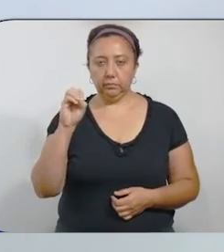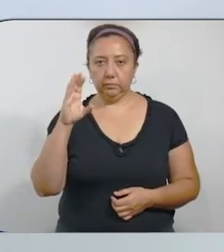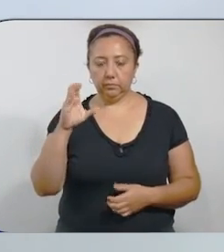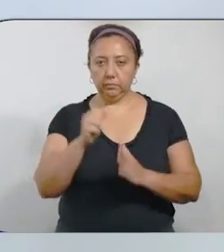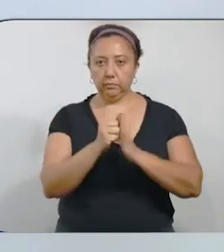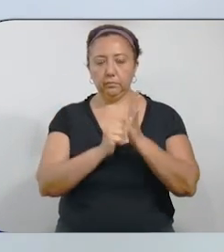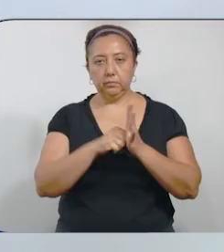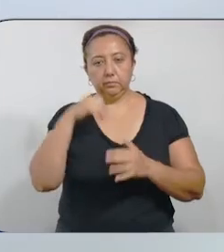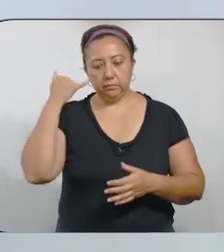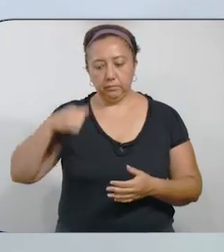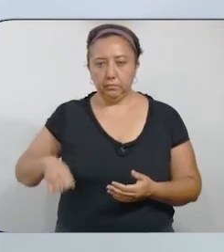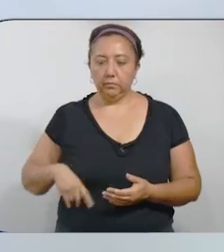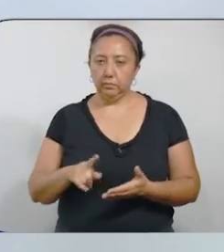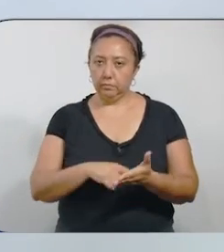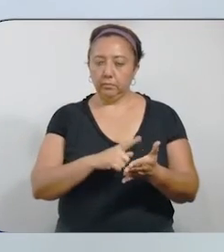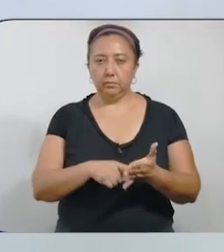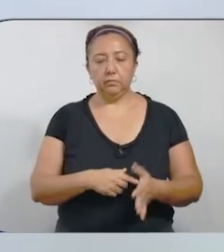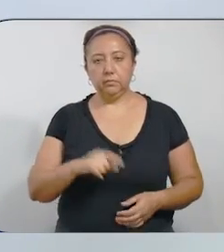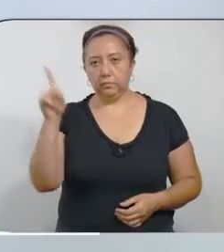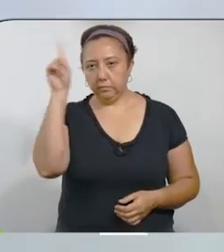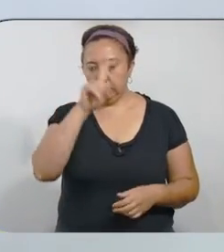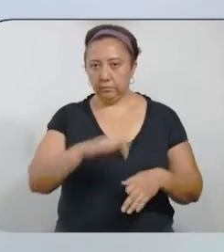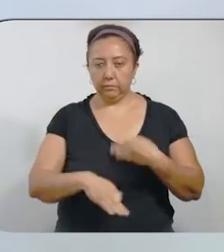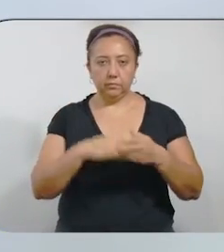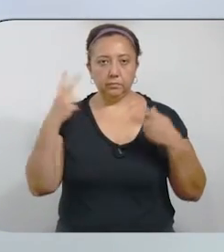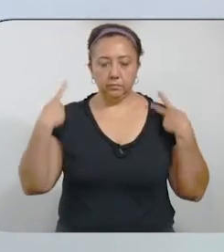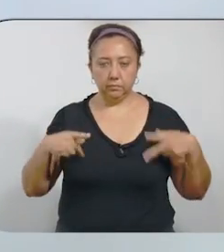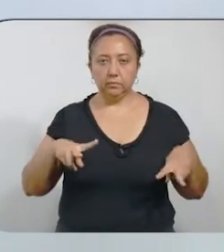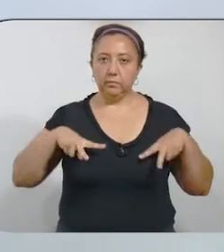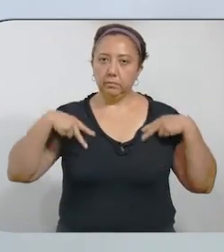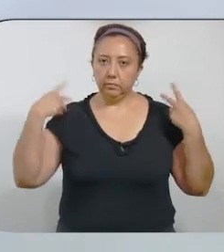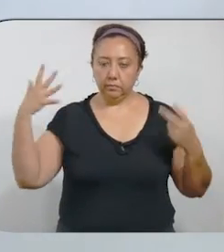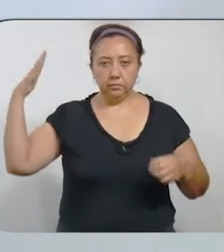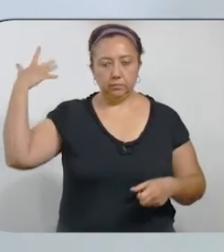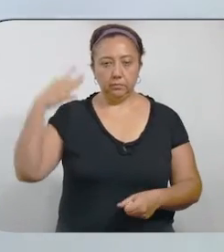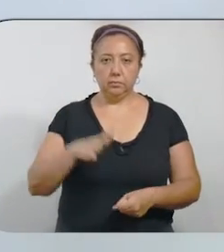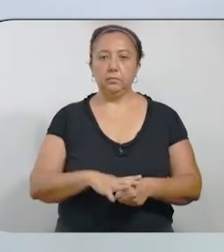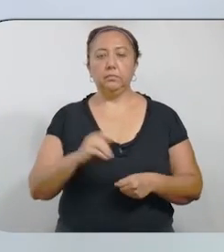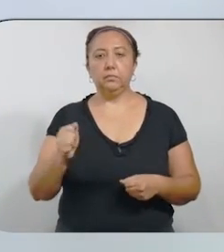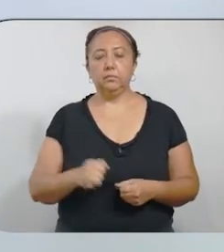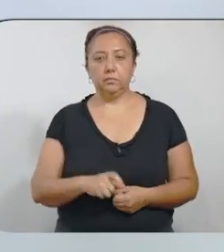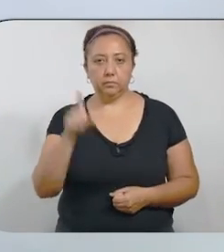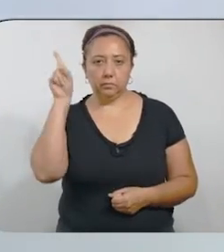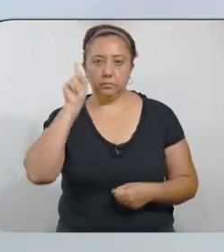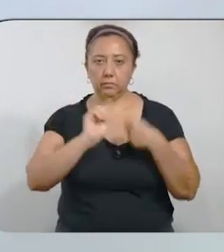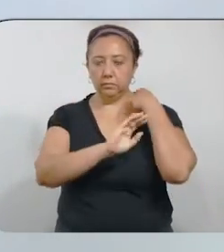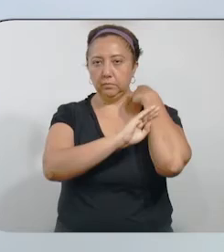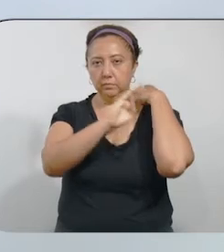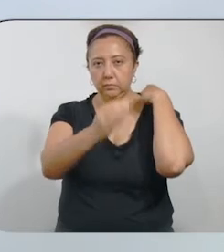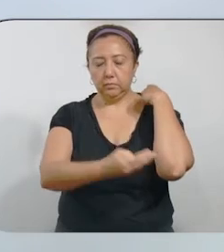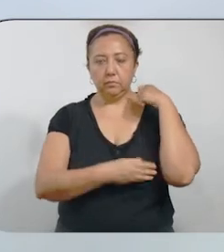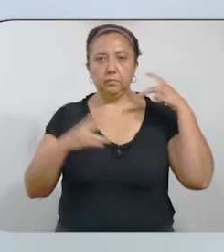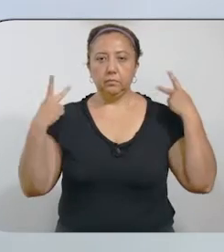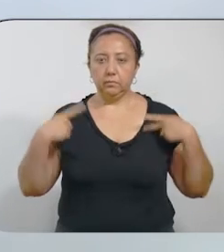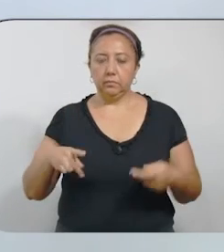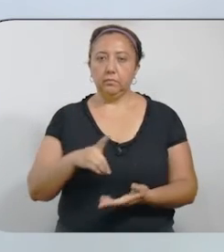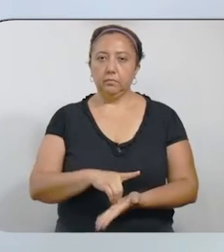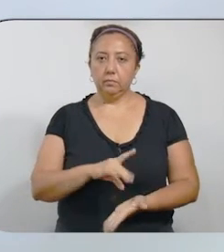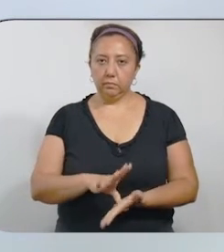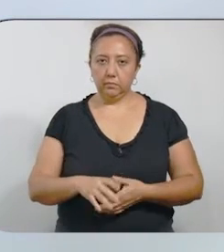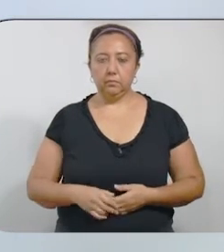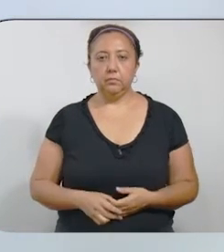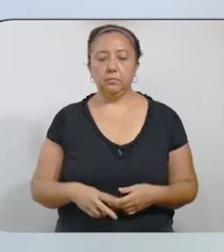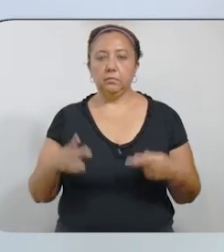los sistemas Android y Apple. Recomendamos a la población vulnerable como adultos mayores, mujeres embarazadas, personas con